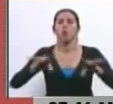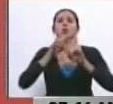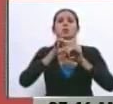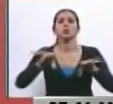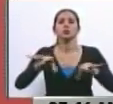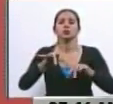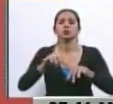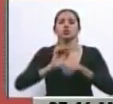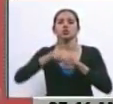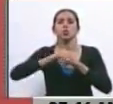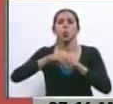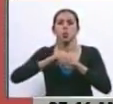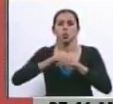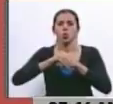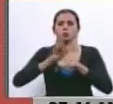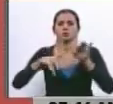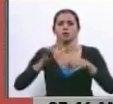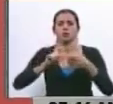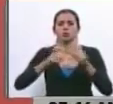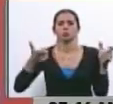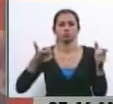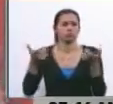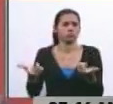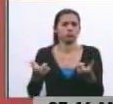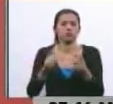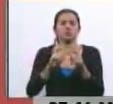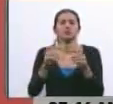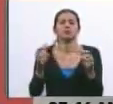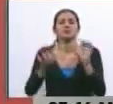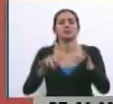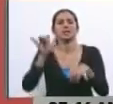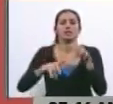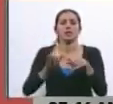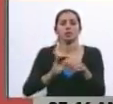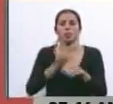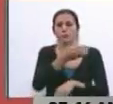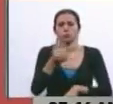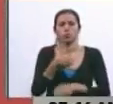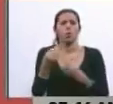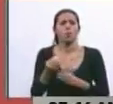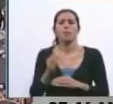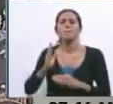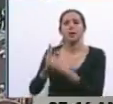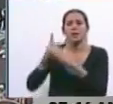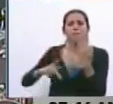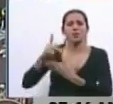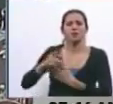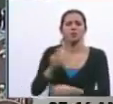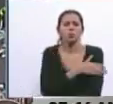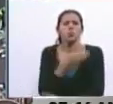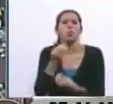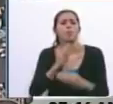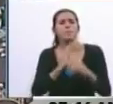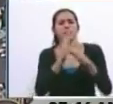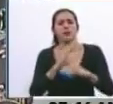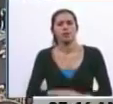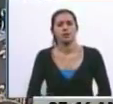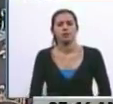secretario de esta Mesa de la Unidad Democrática. ¿Cómo neutralizar los planes violentos de la oposición venezolana? Nosotros estamos